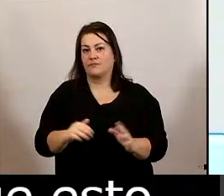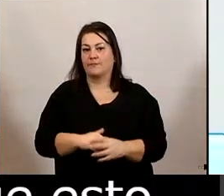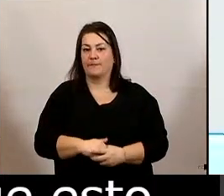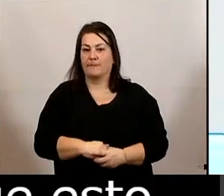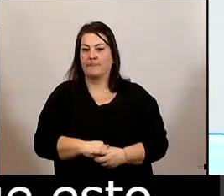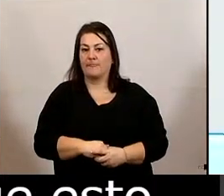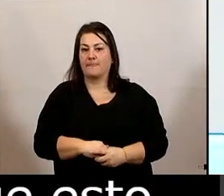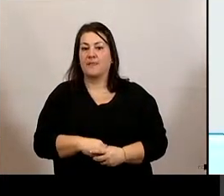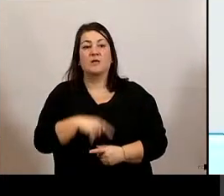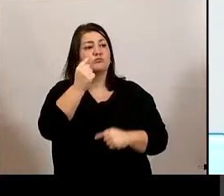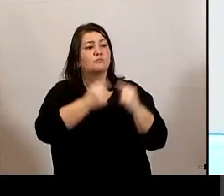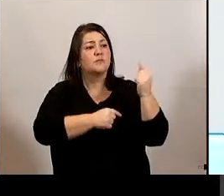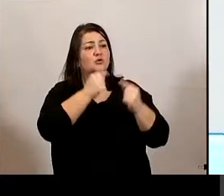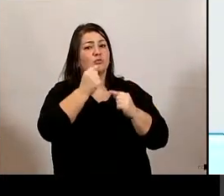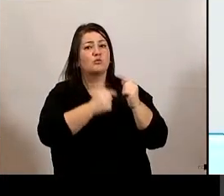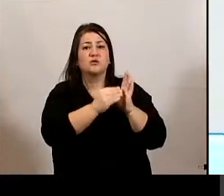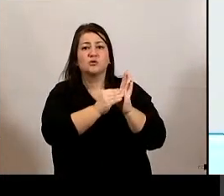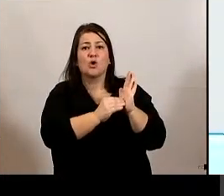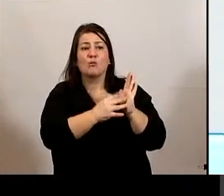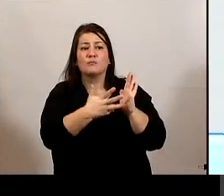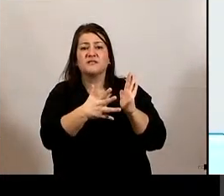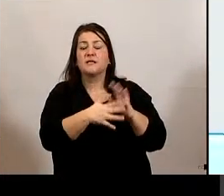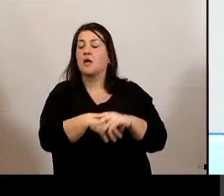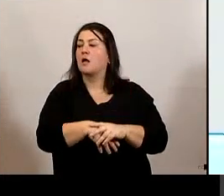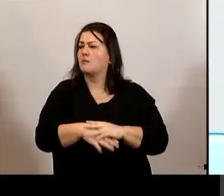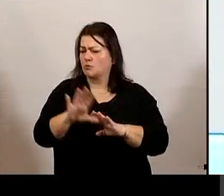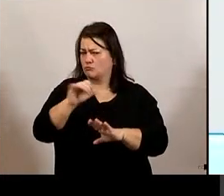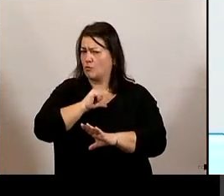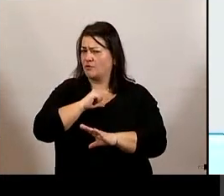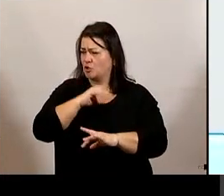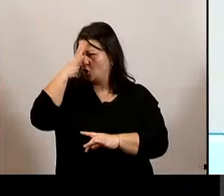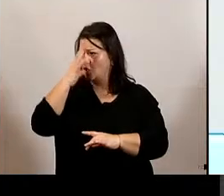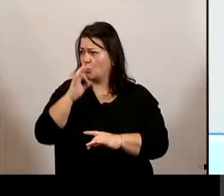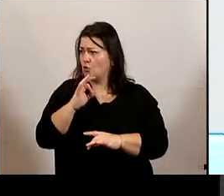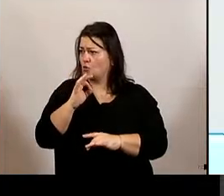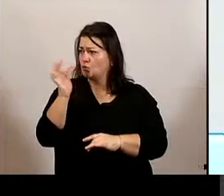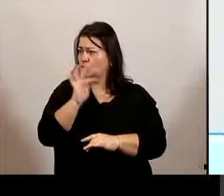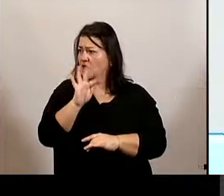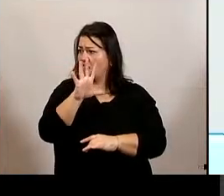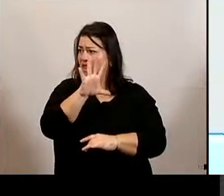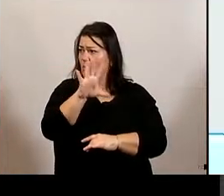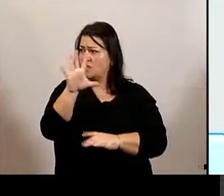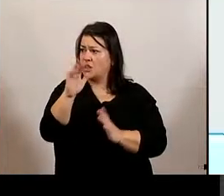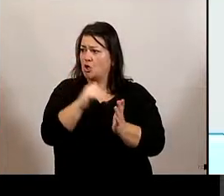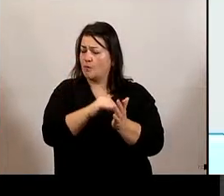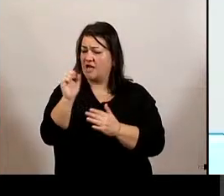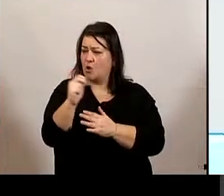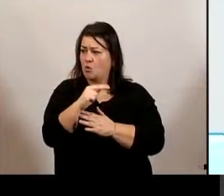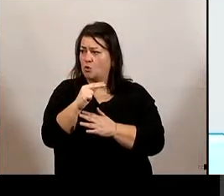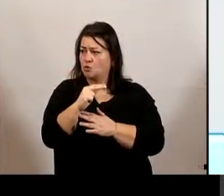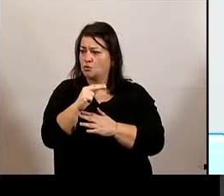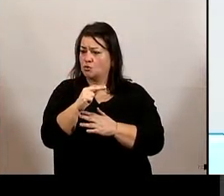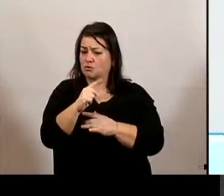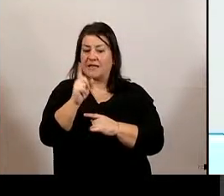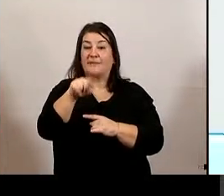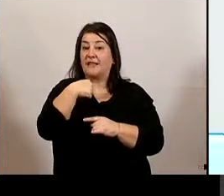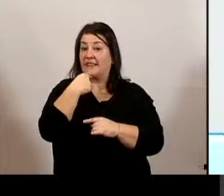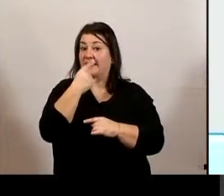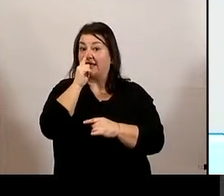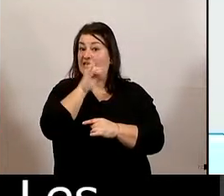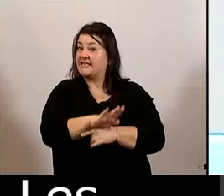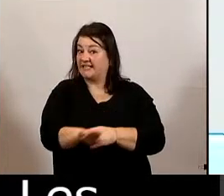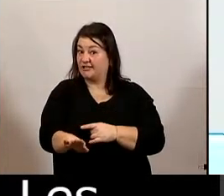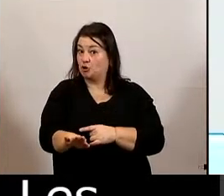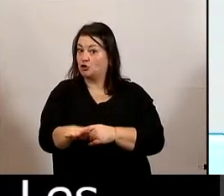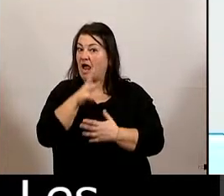qué presupuesto maneja la Junta, más o menos? Pues se lo voy a decir, creo que son 55.000 euros. Les tengo que decir también que los niños que en